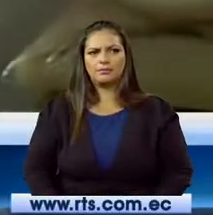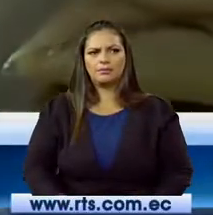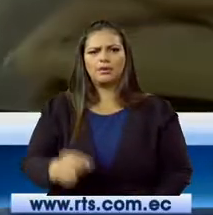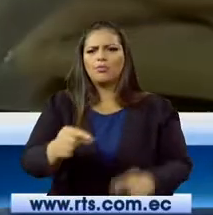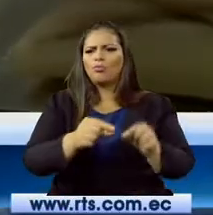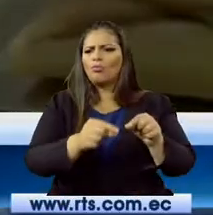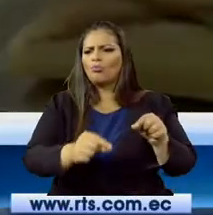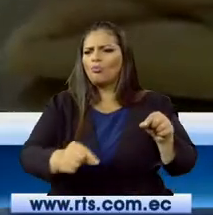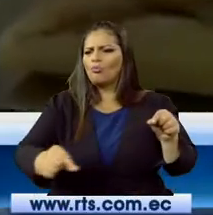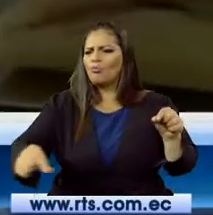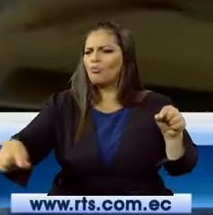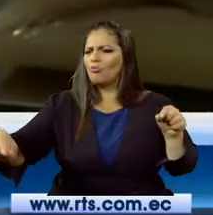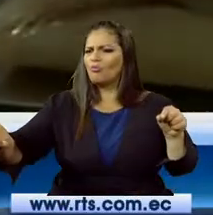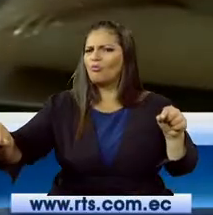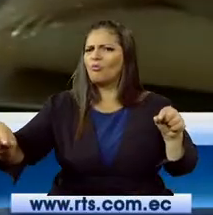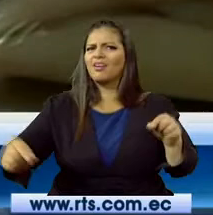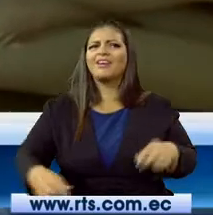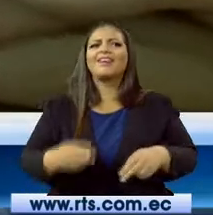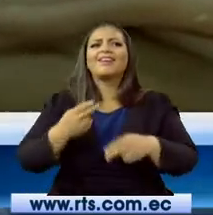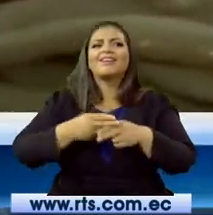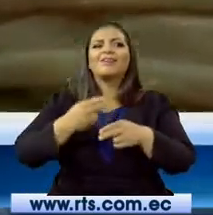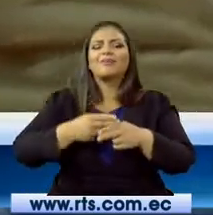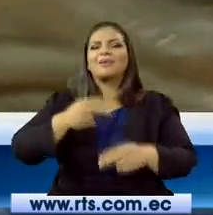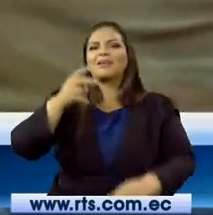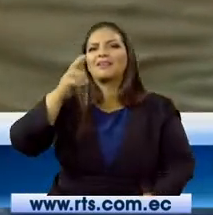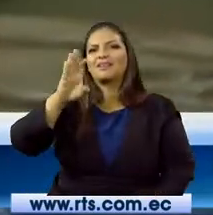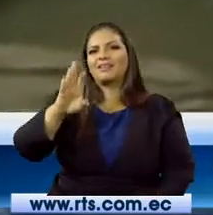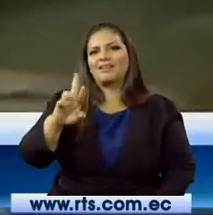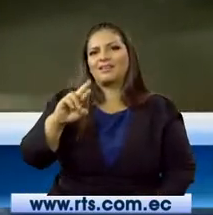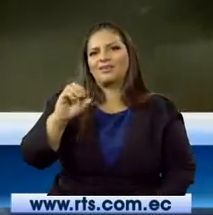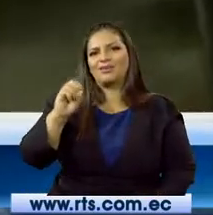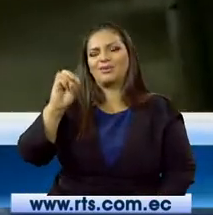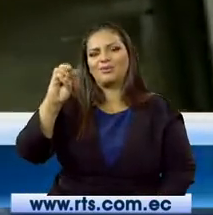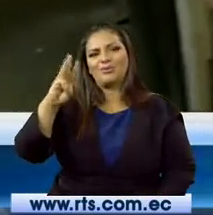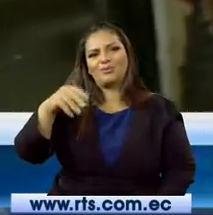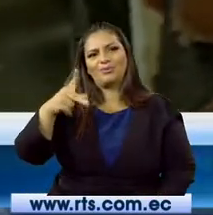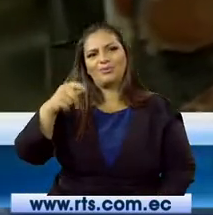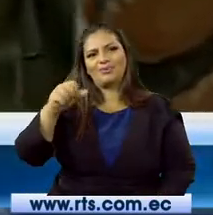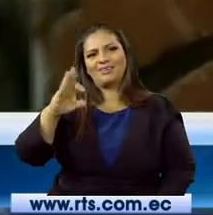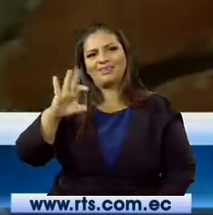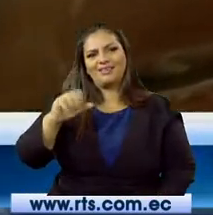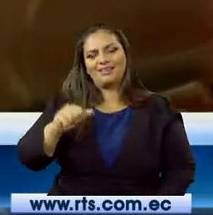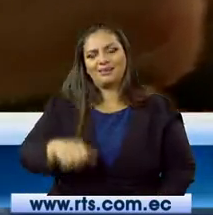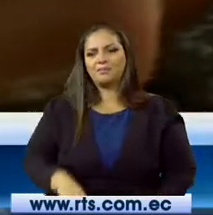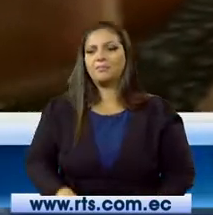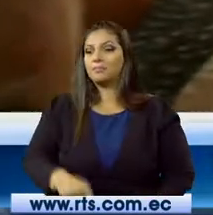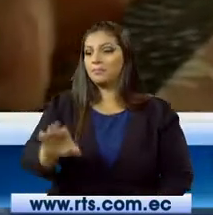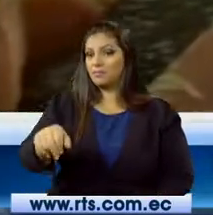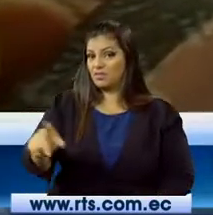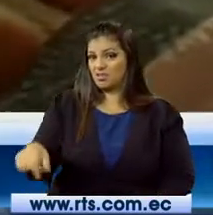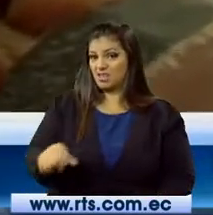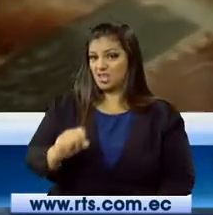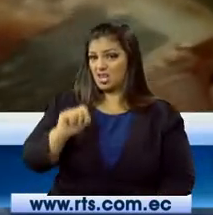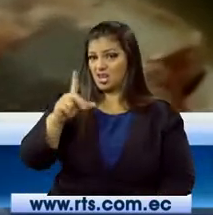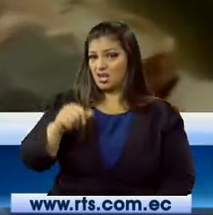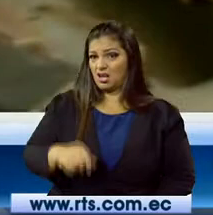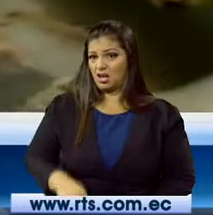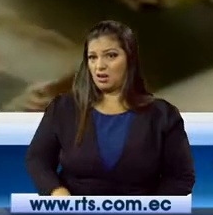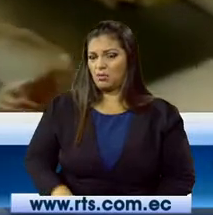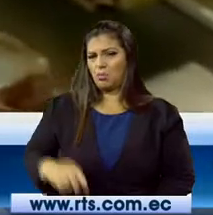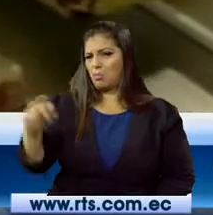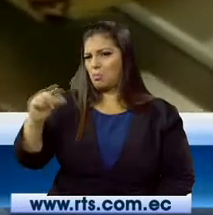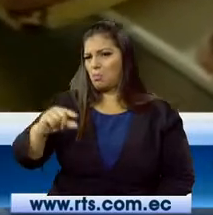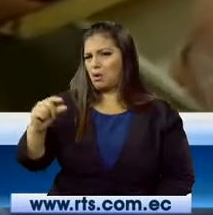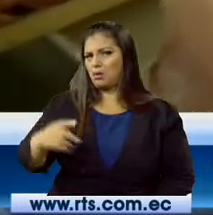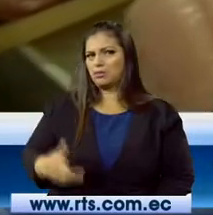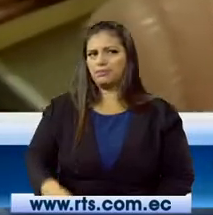que yo sí lo he visto en la costa. Oiga, ¿cómo están los precios, mi amigo? ¿Cómo le están vendiendo los mayoristas? ¿Está todo bien o han venido medio alto? La reta. No, y